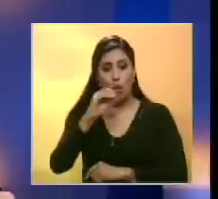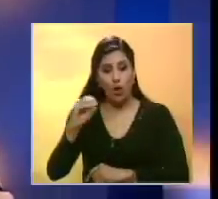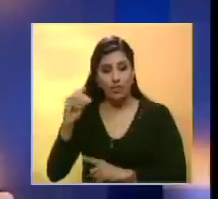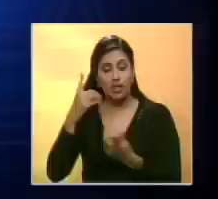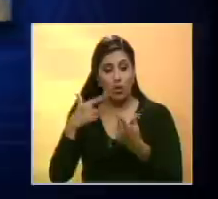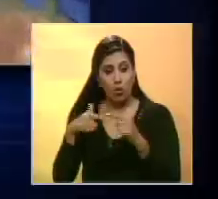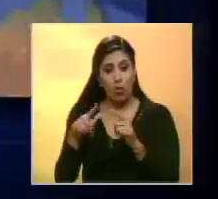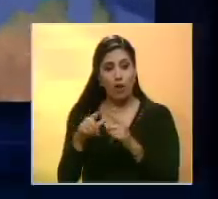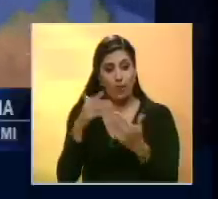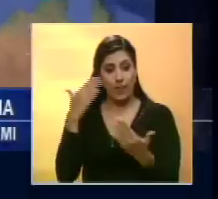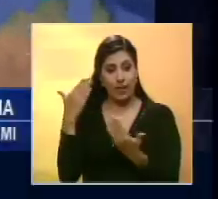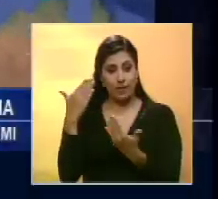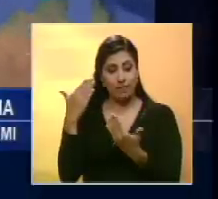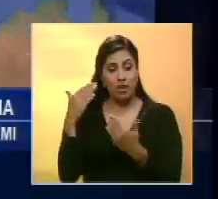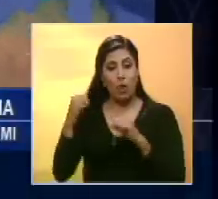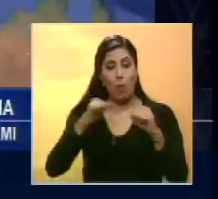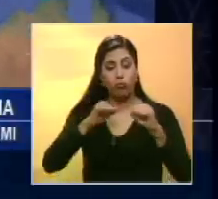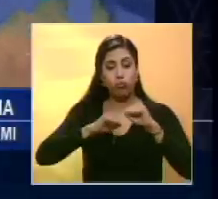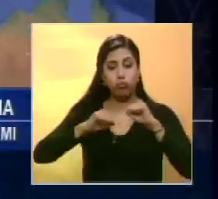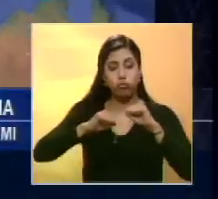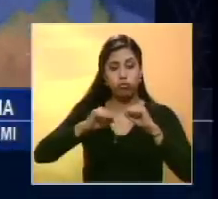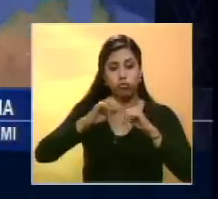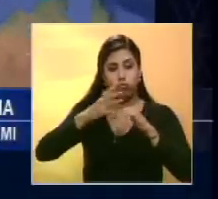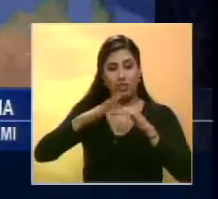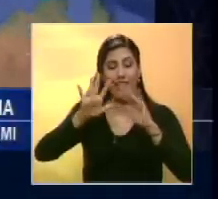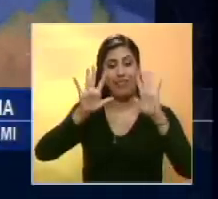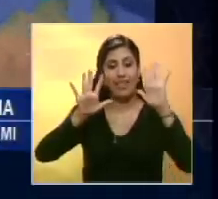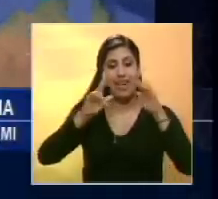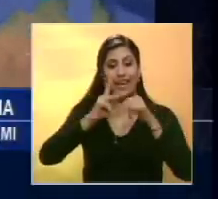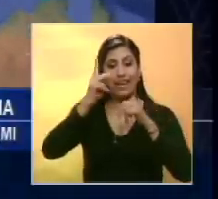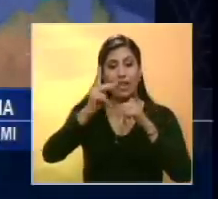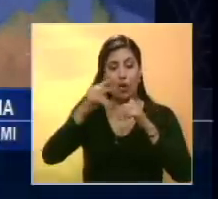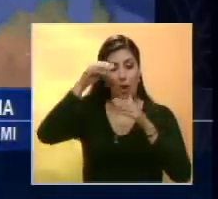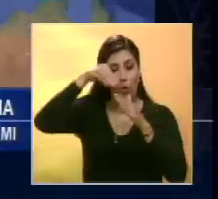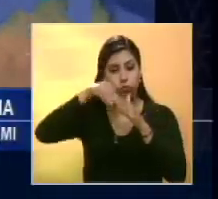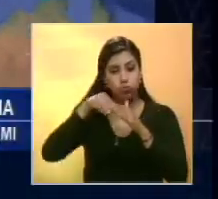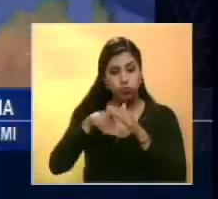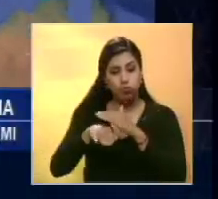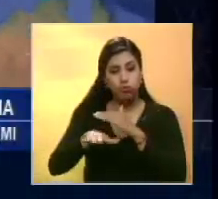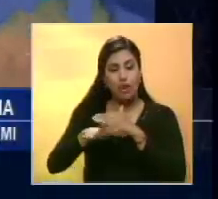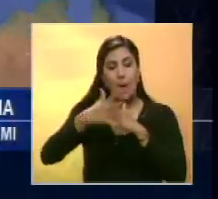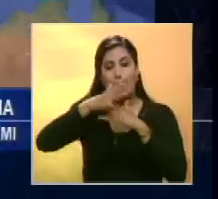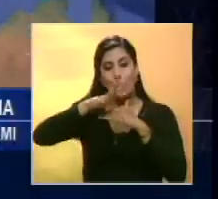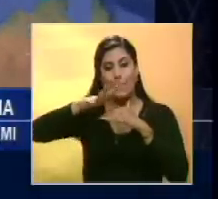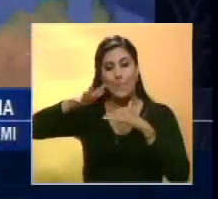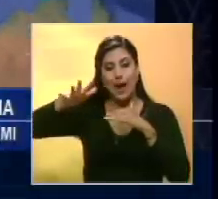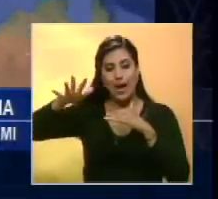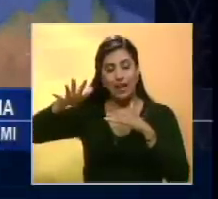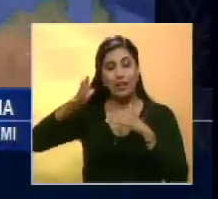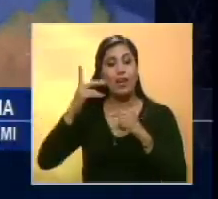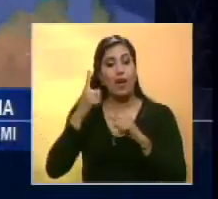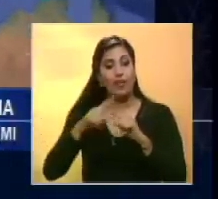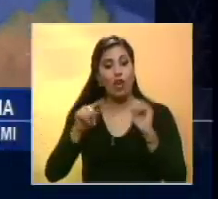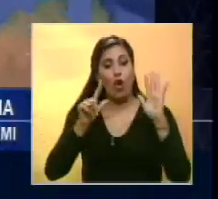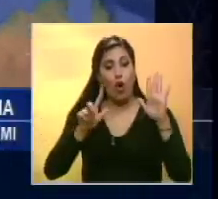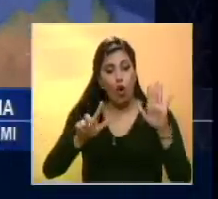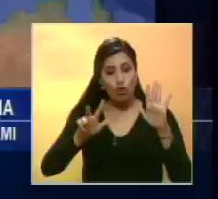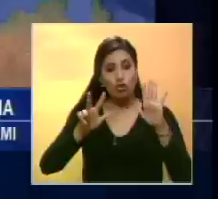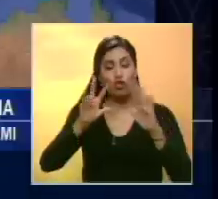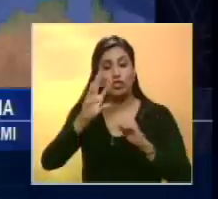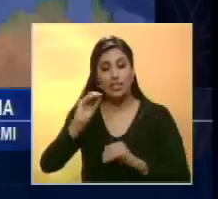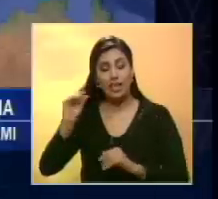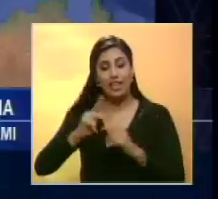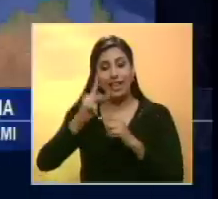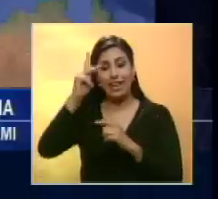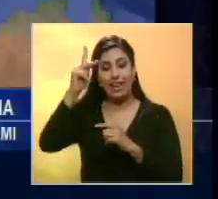Sumatra. El epicentro de movimiento telúrico fue a 10 kilómetros de profundidad en el Océano Índico, a 800 kilómetros